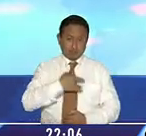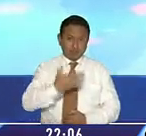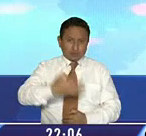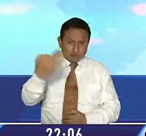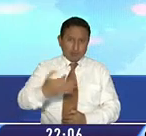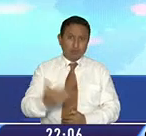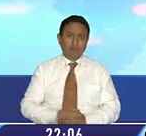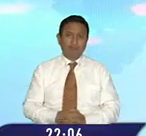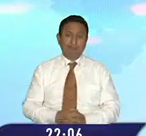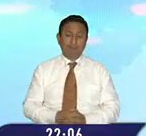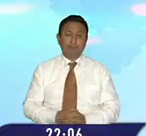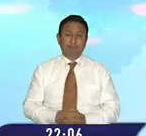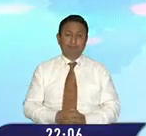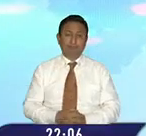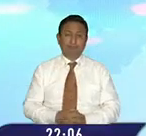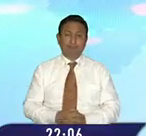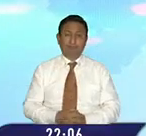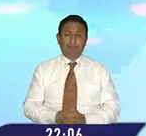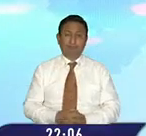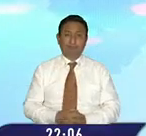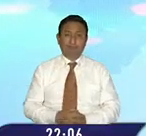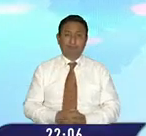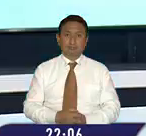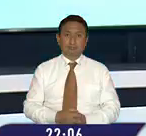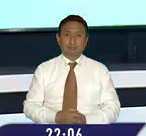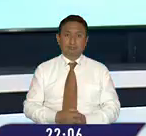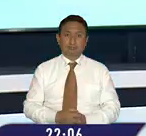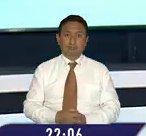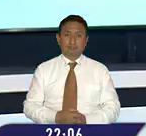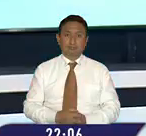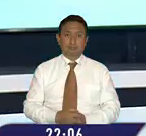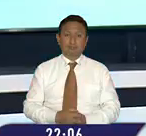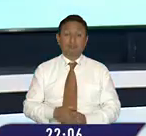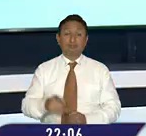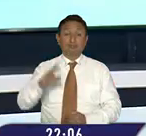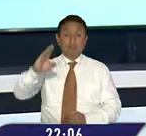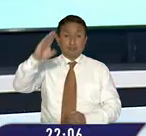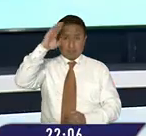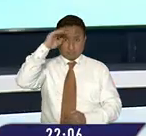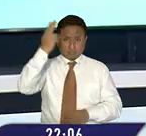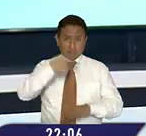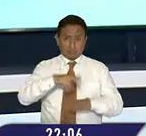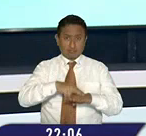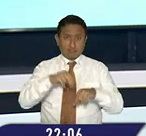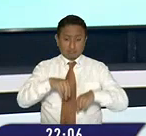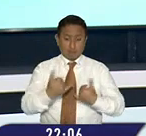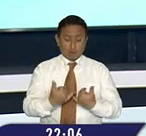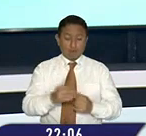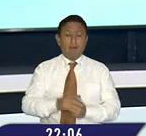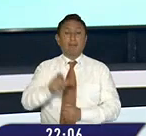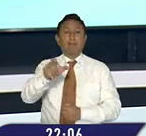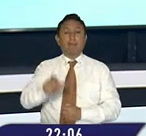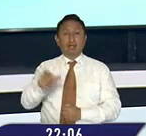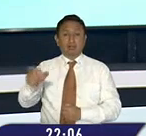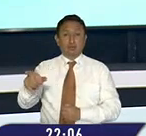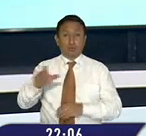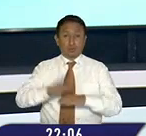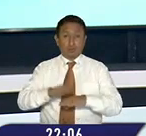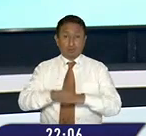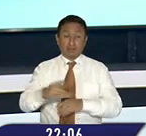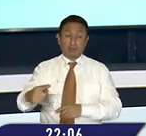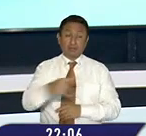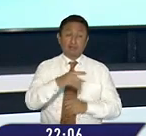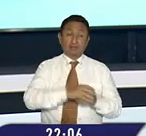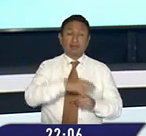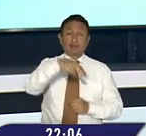garantizamos, informó en tan poco tiempo. Álvaro Terán. Que nosotros, La Policía Nacional se encuentra en la búsqueda de los presuntos